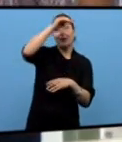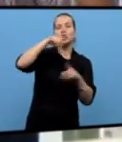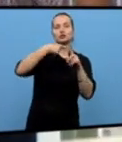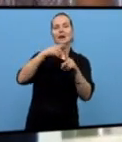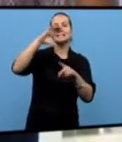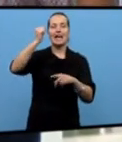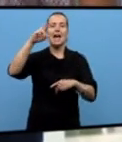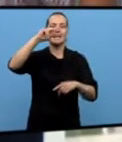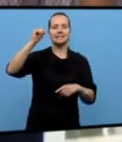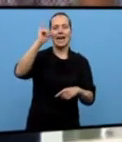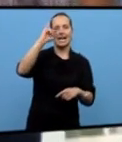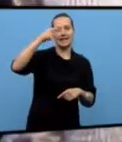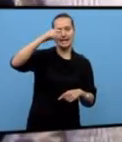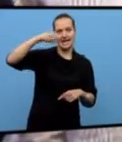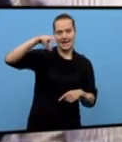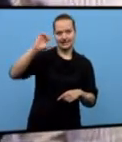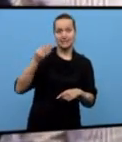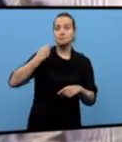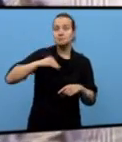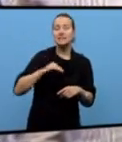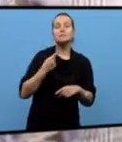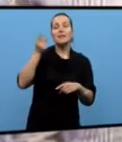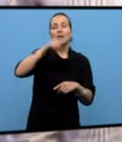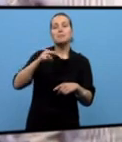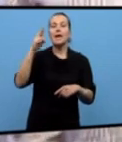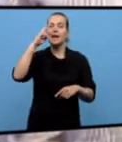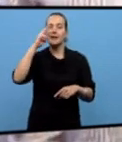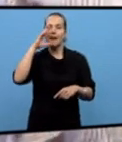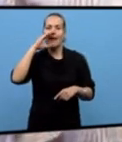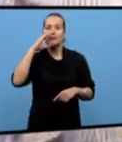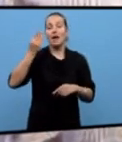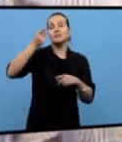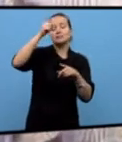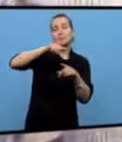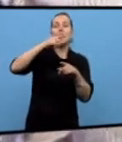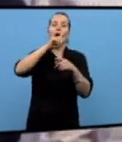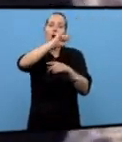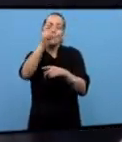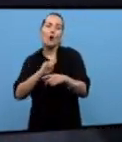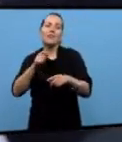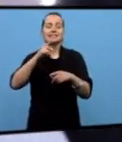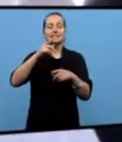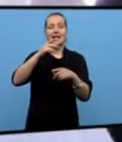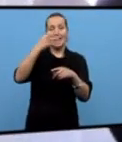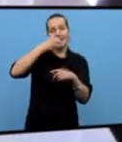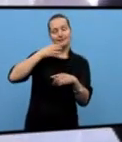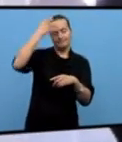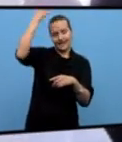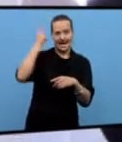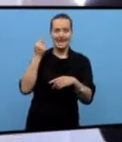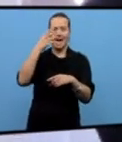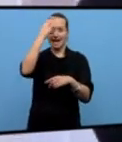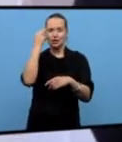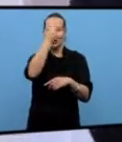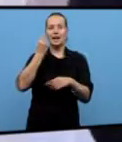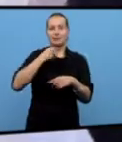guerras cántabras da historia de Rivadavia ou ás bodas de Isabel Segura de Teruel. No encontro puxéronse en común a situación de cada